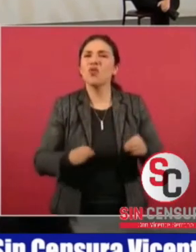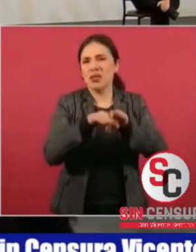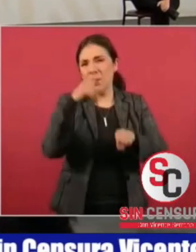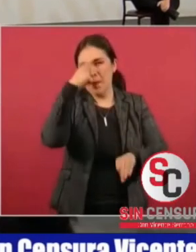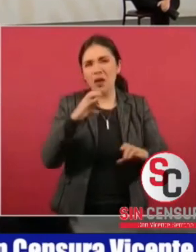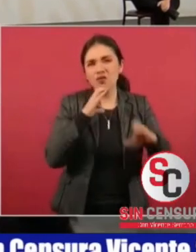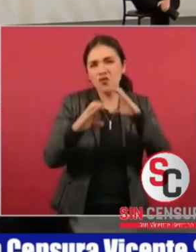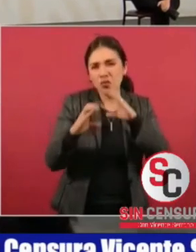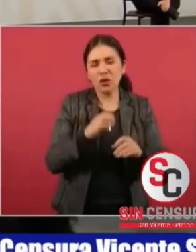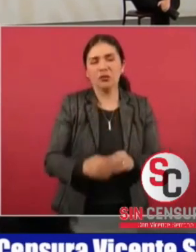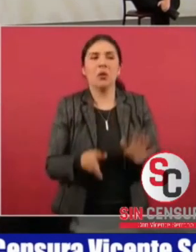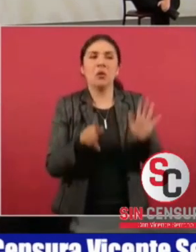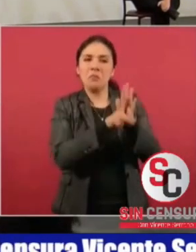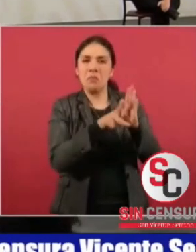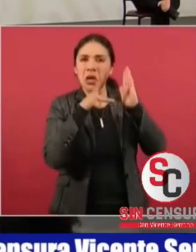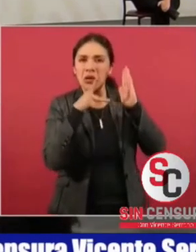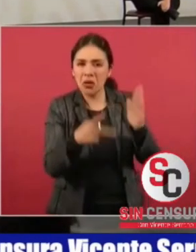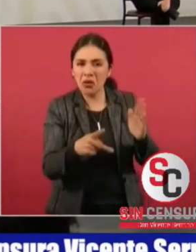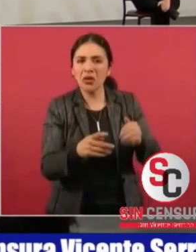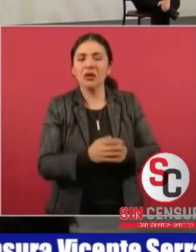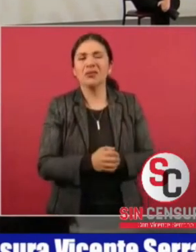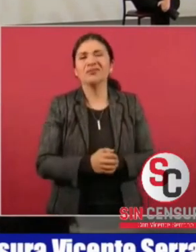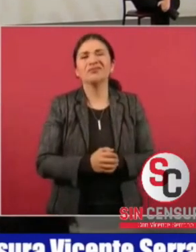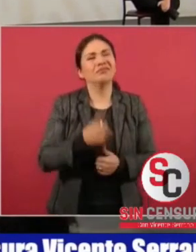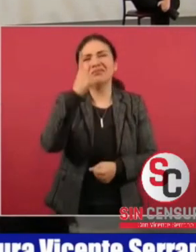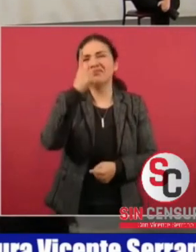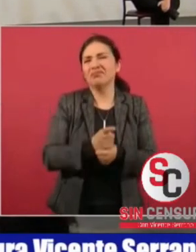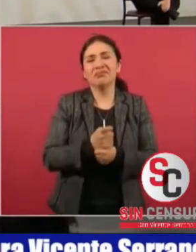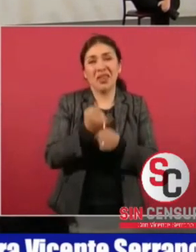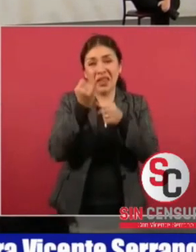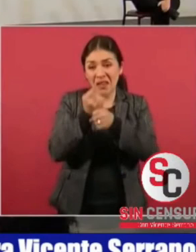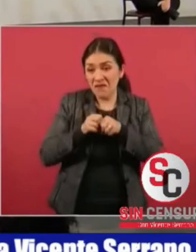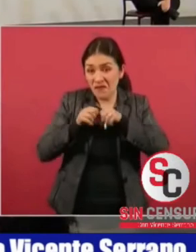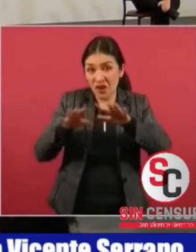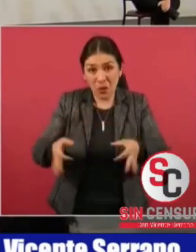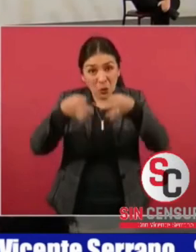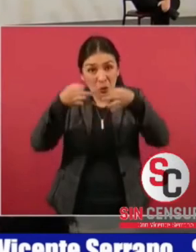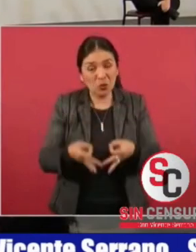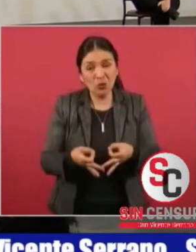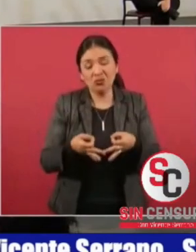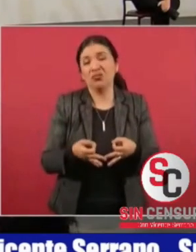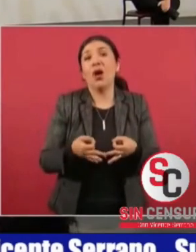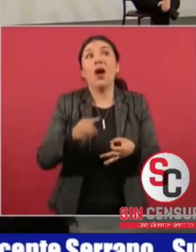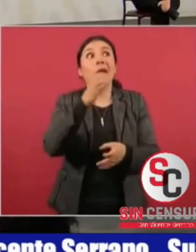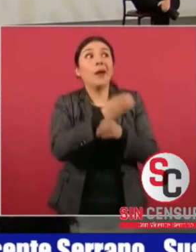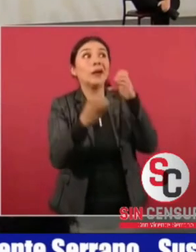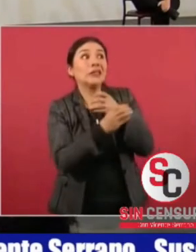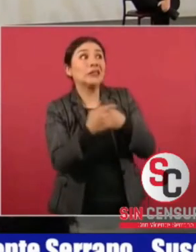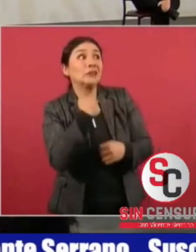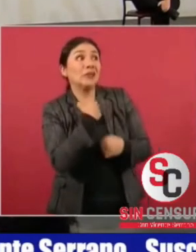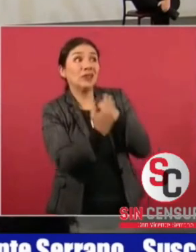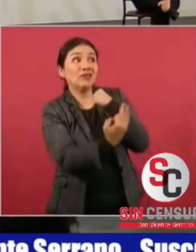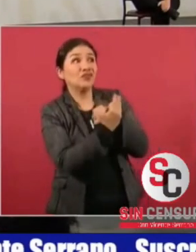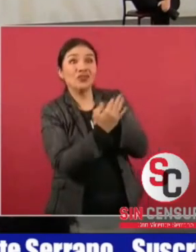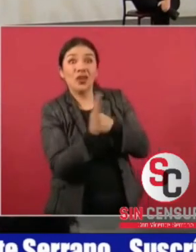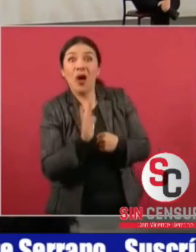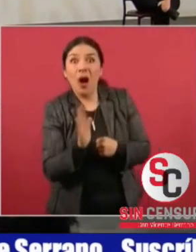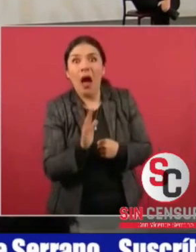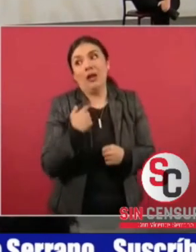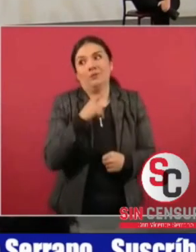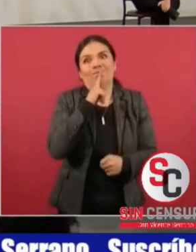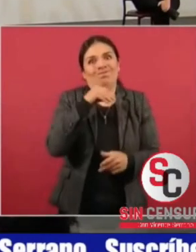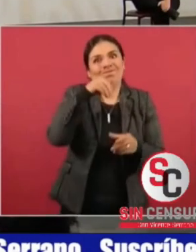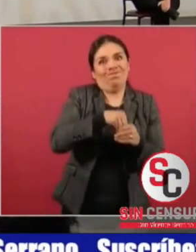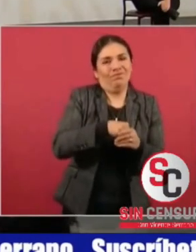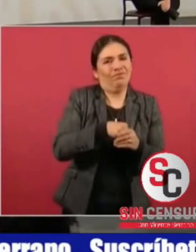periodismo. Primero, la desinformación, decir lo que me conviene y callarme lo otro. No, decir todo. No